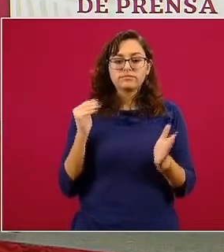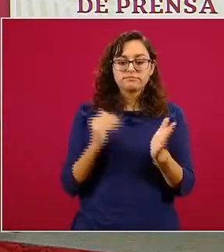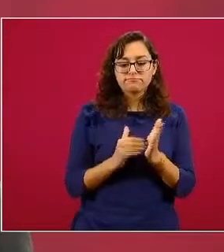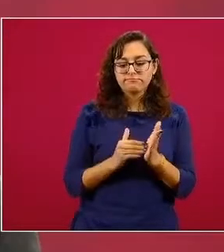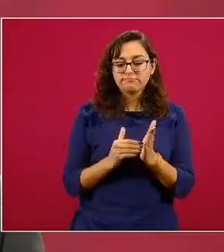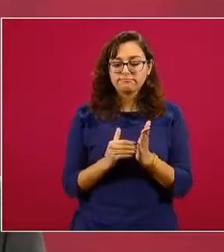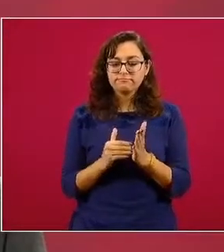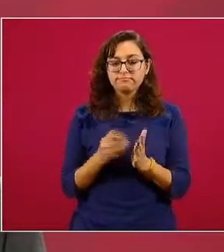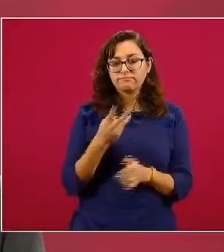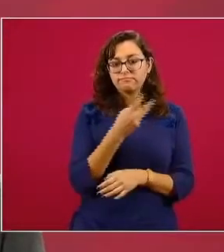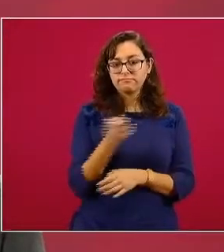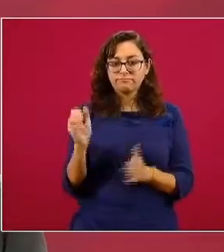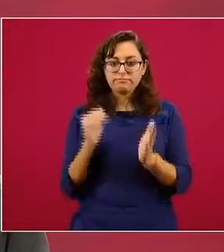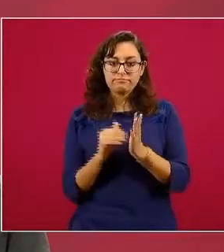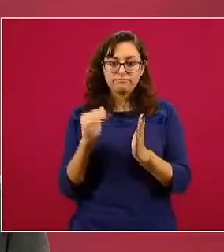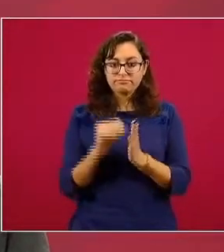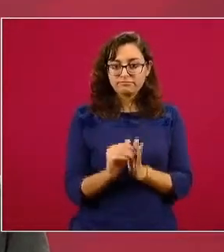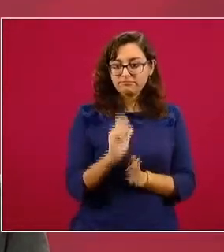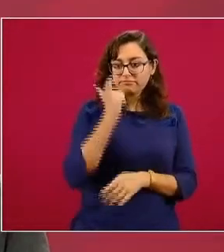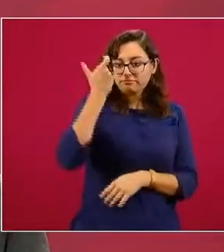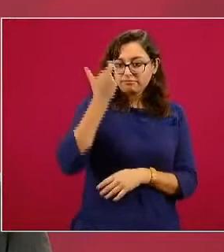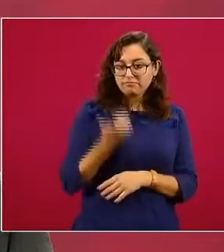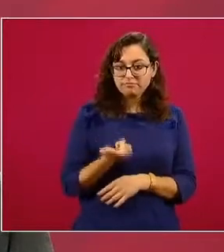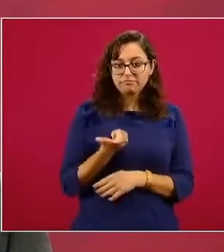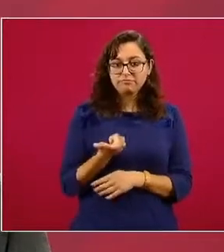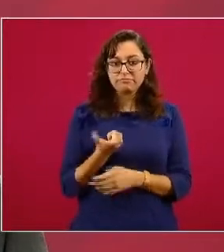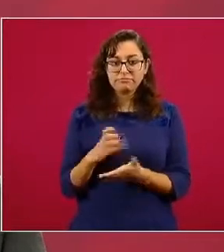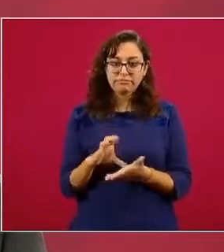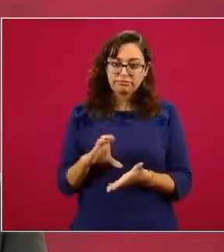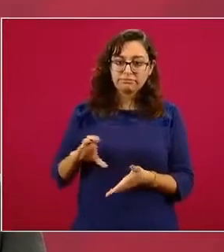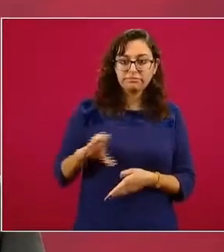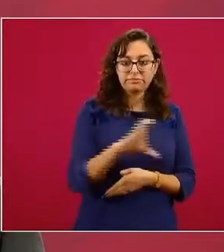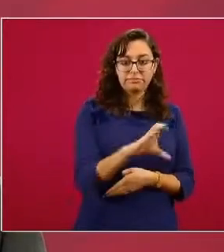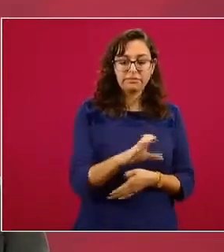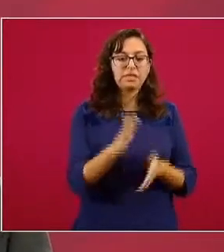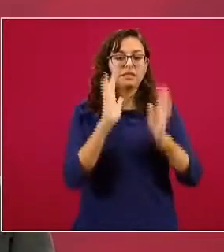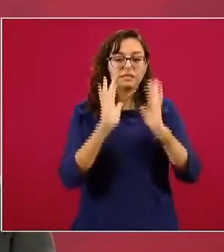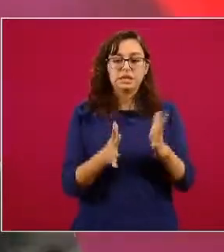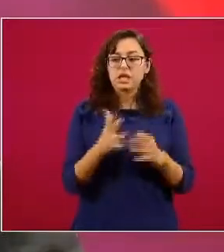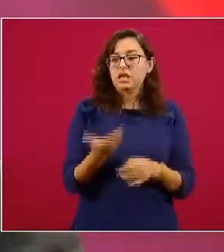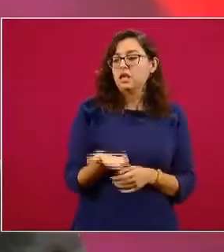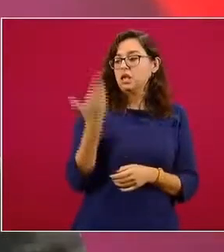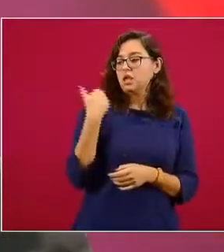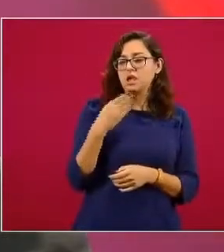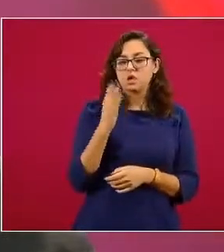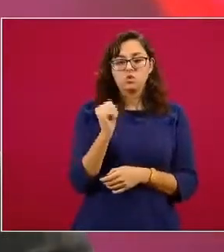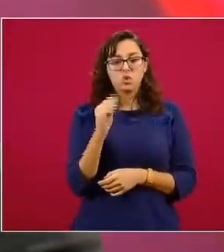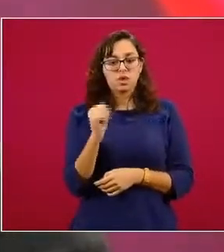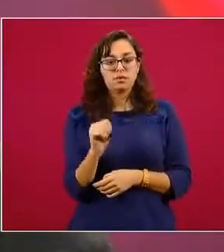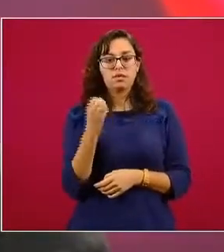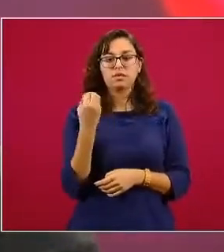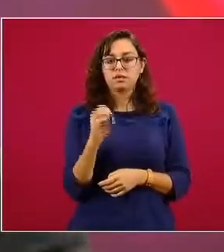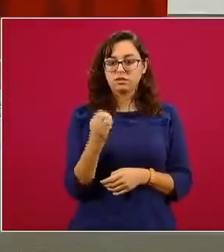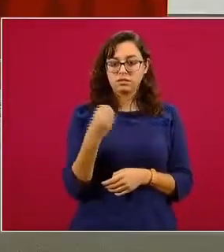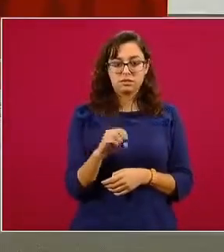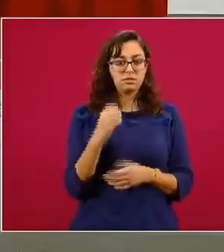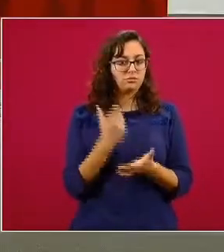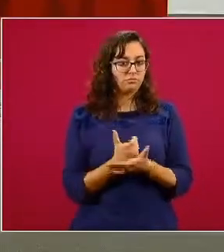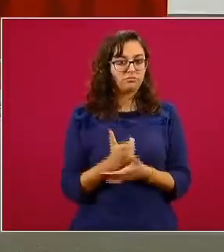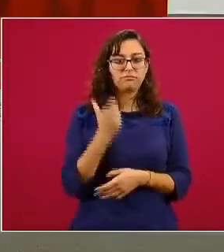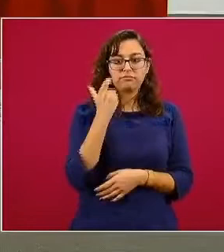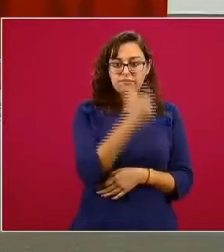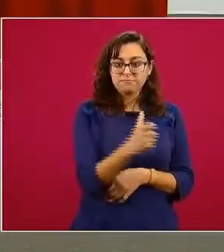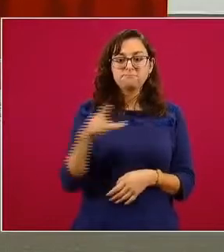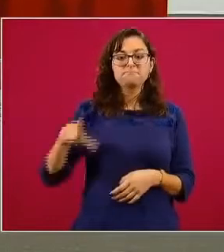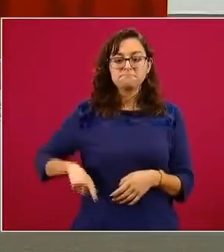3.400 millones de pesos, es el número grueso. Se pagó el pasado 9 de octubre, el Gobierno de México lo pagó. Agradecemos,